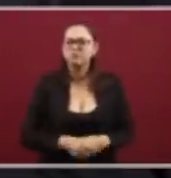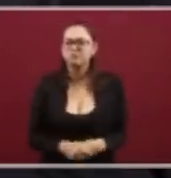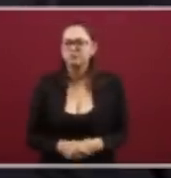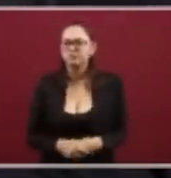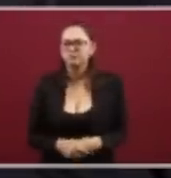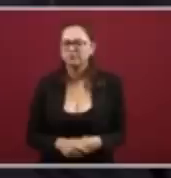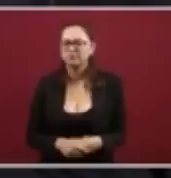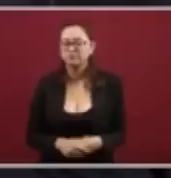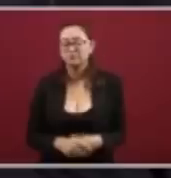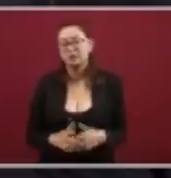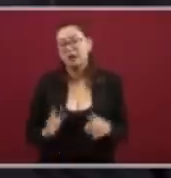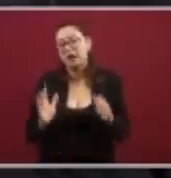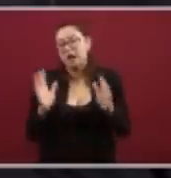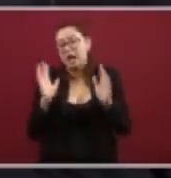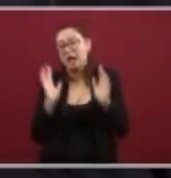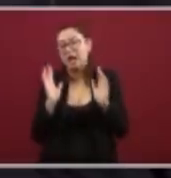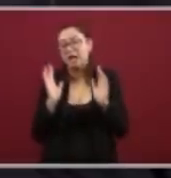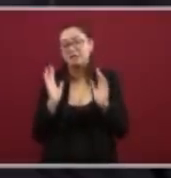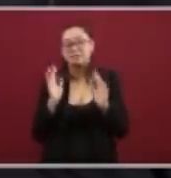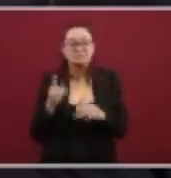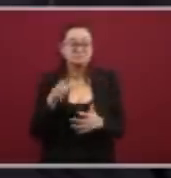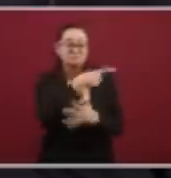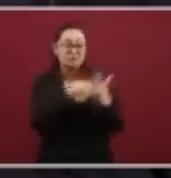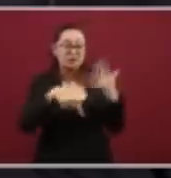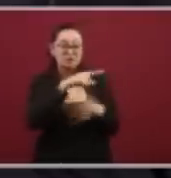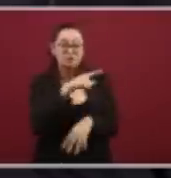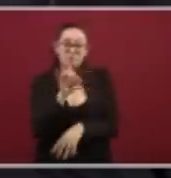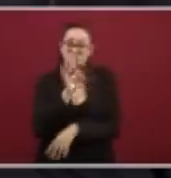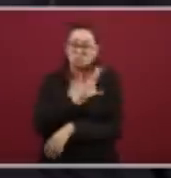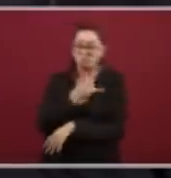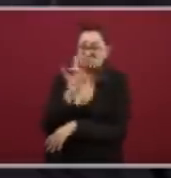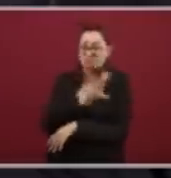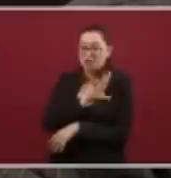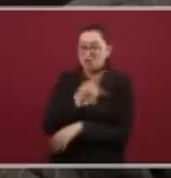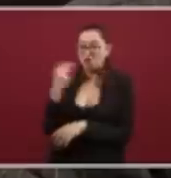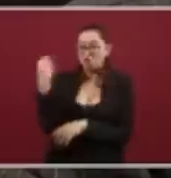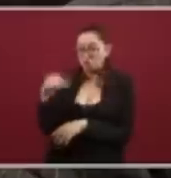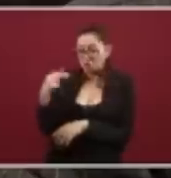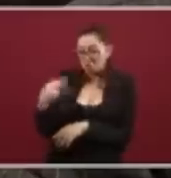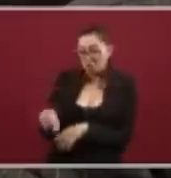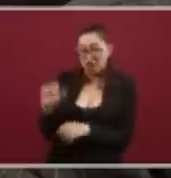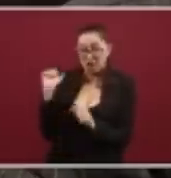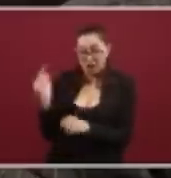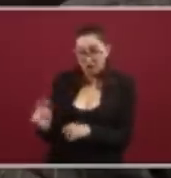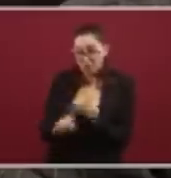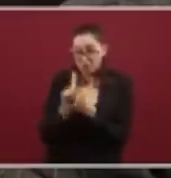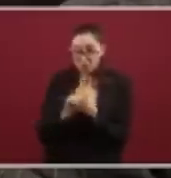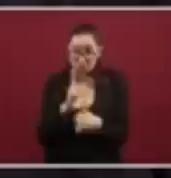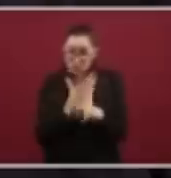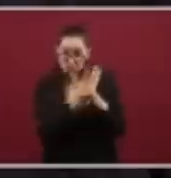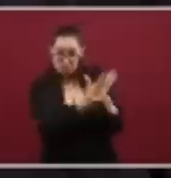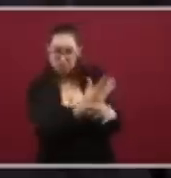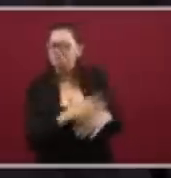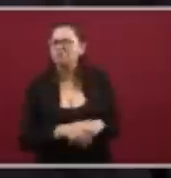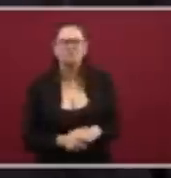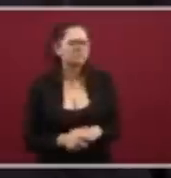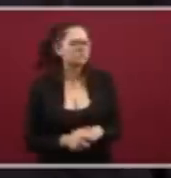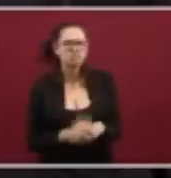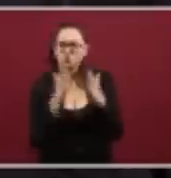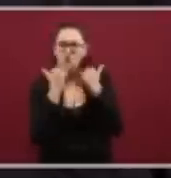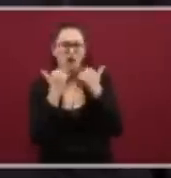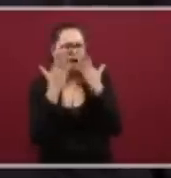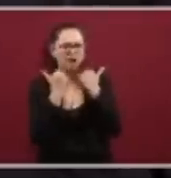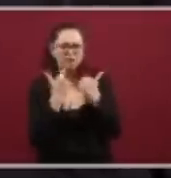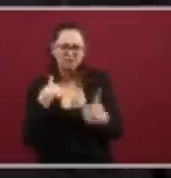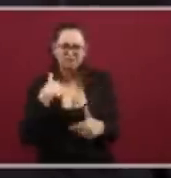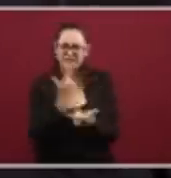porque no se externaron que quizás ventilar estos nombres pudiéramos darles somos las represas libres